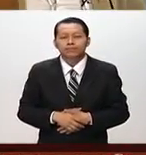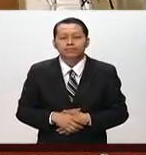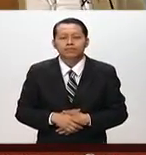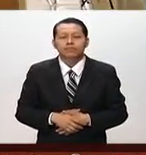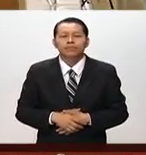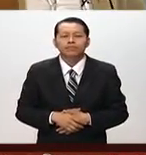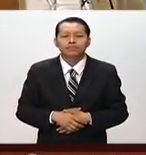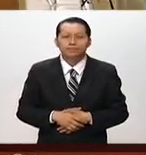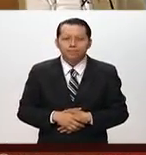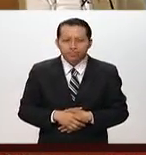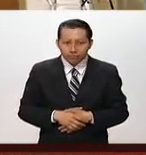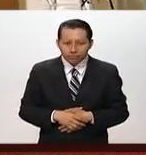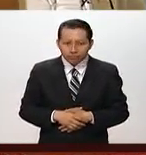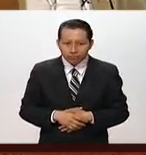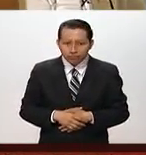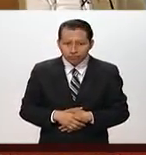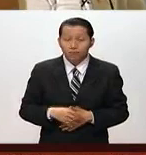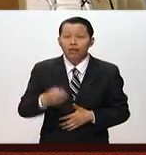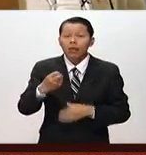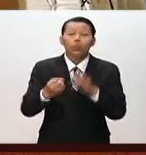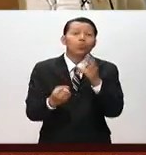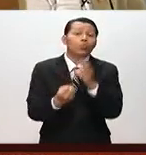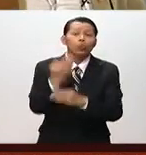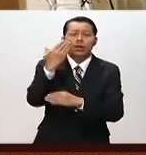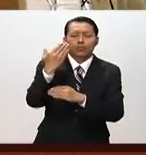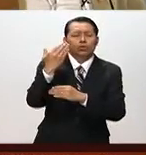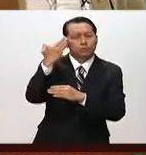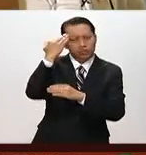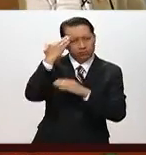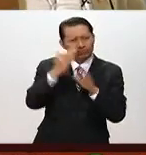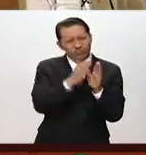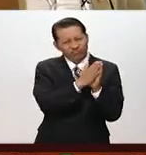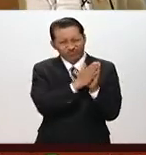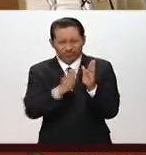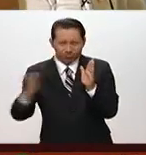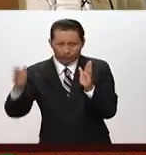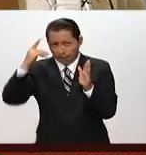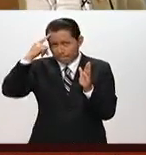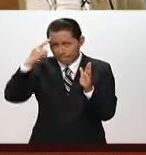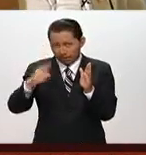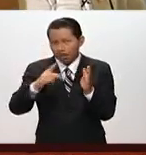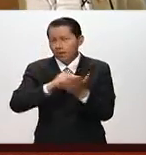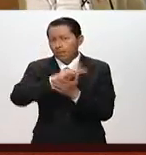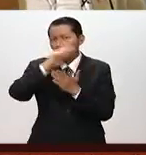Abre a esta nueva etapa por la construcción